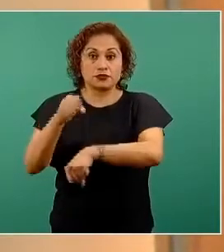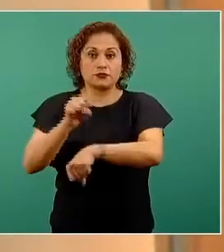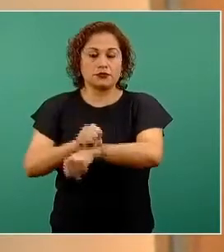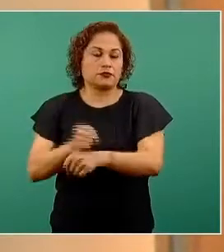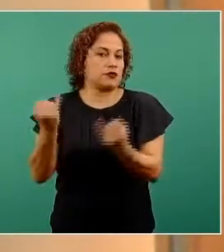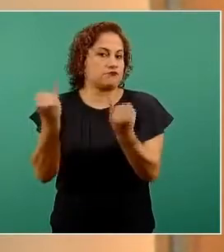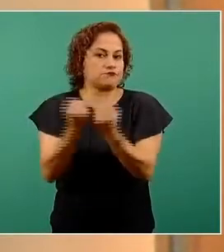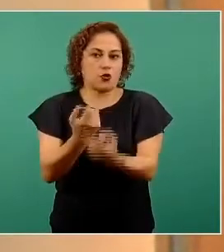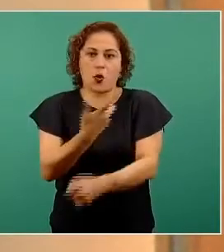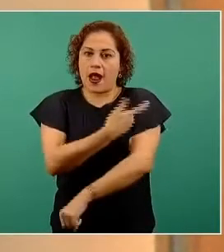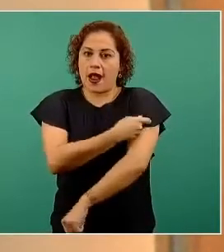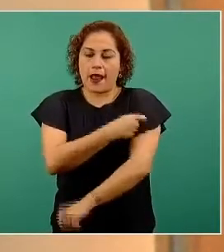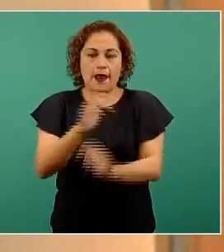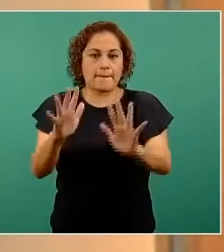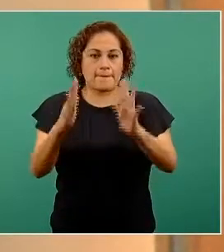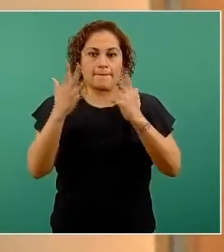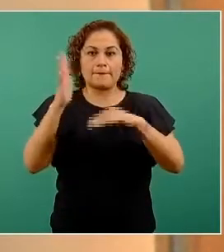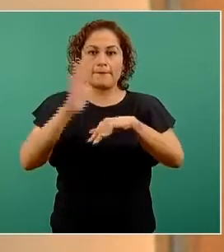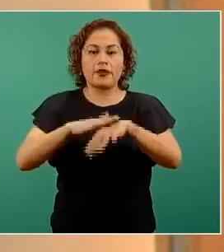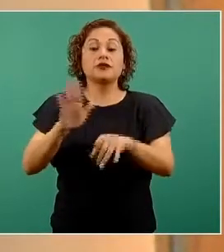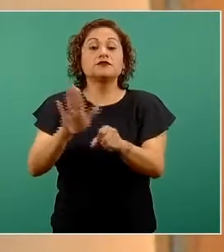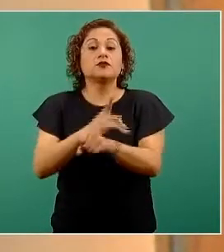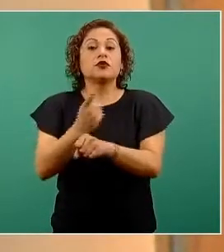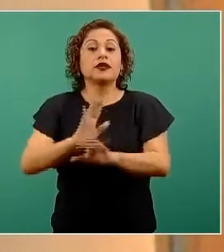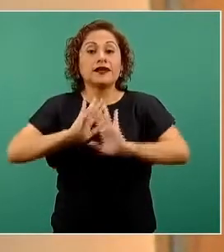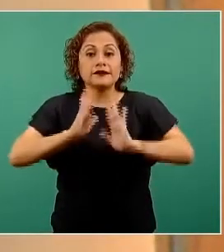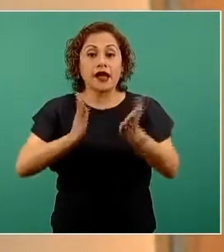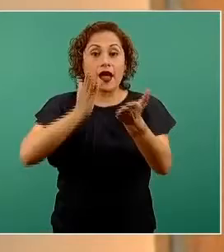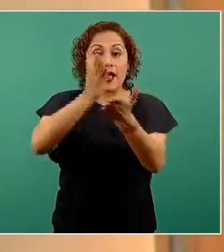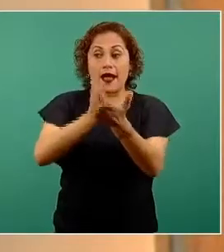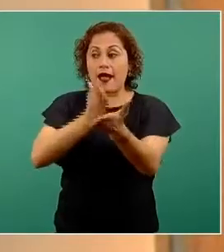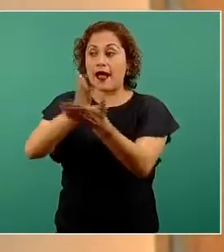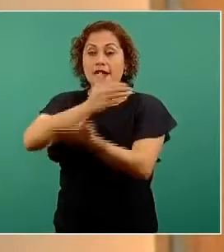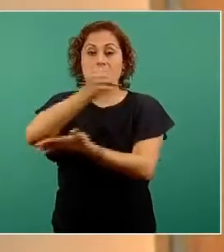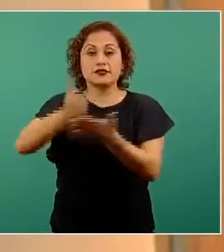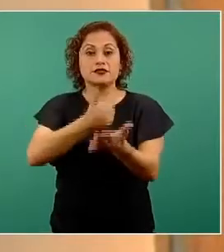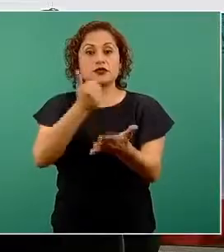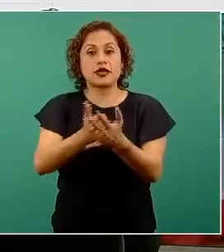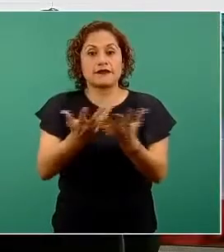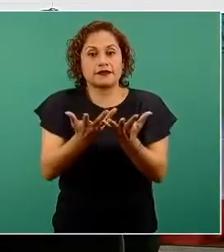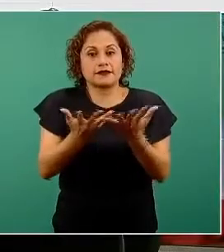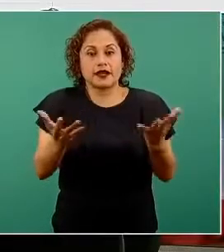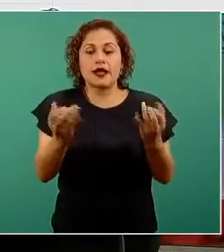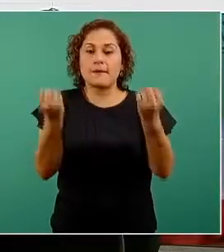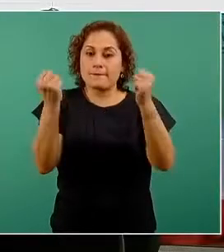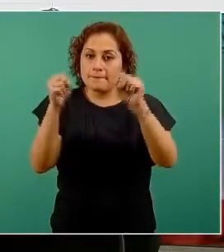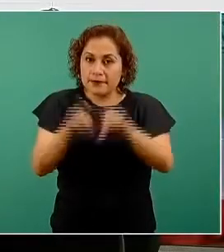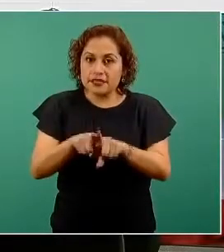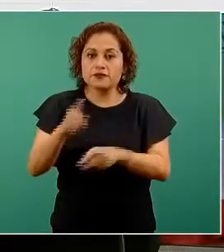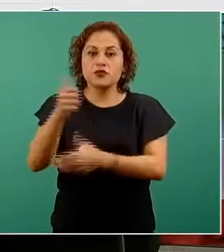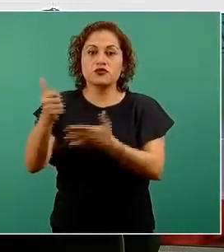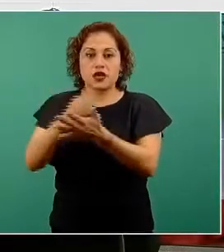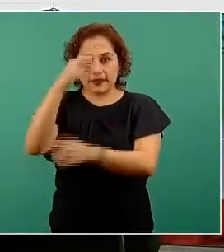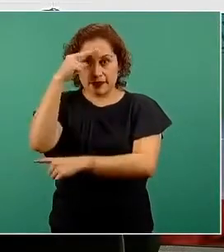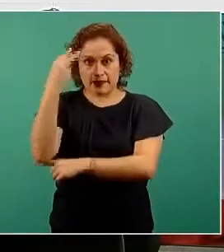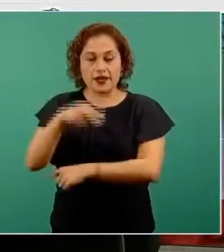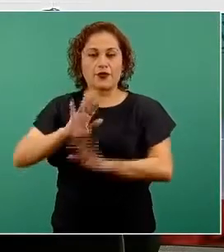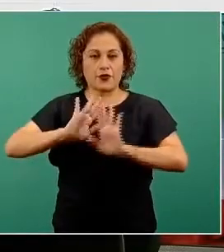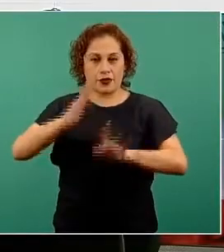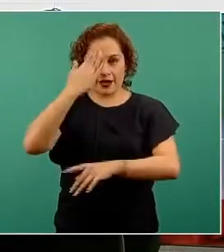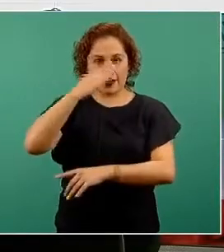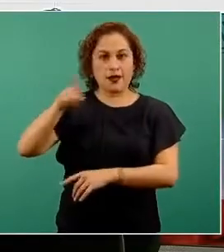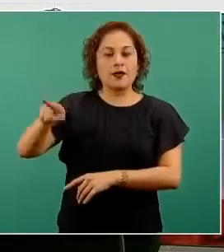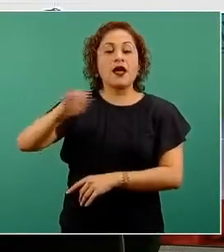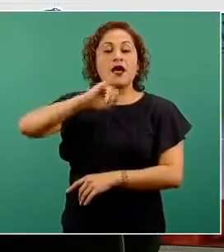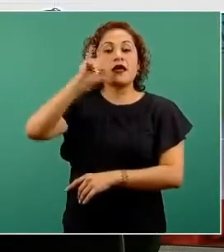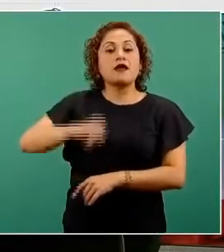porque estamos vacunando en ciudades mayores. Inclusive la Ciudad de México, que se espera, como ha anunciado la jefa de gobierno, que